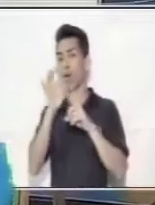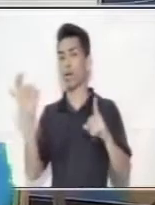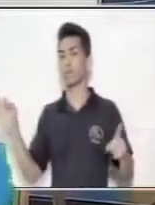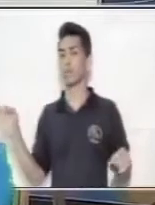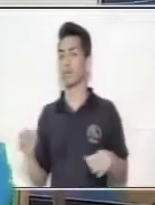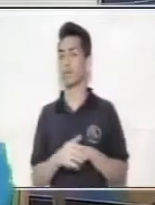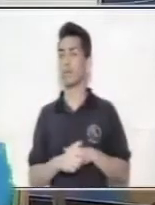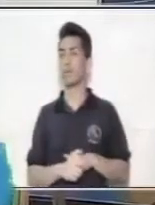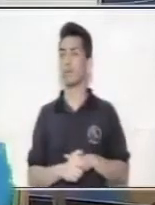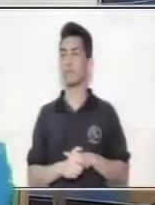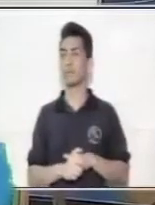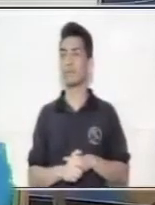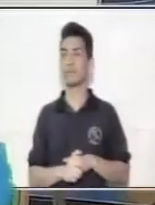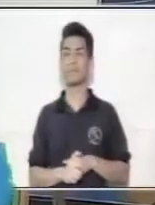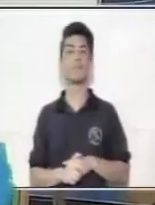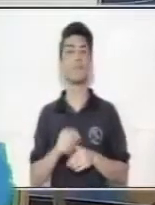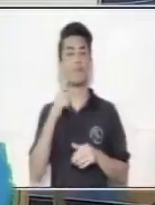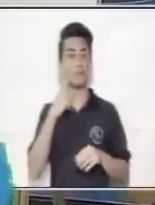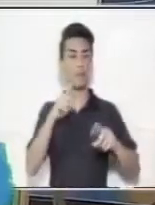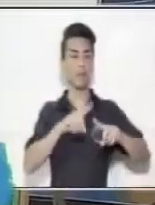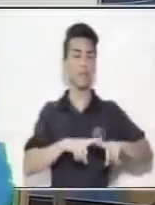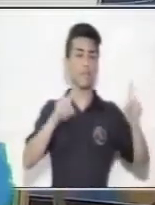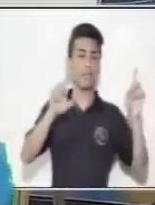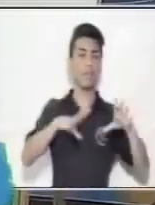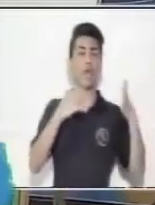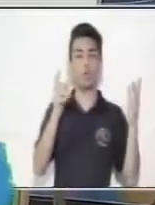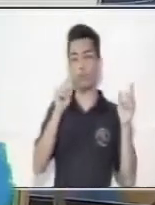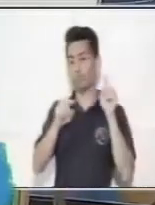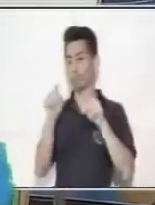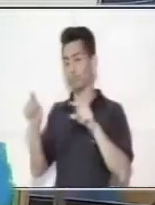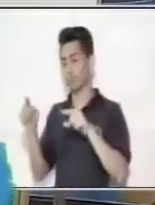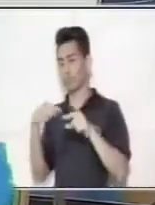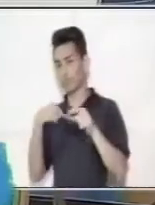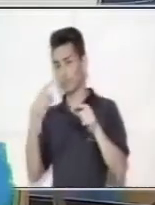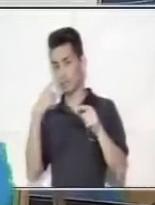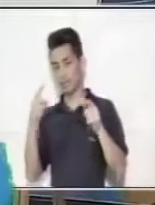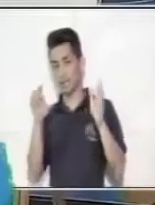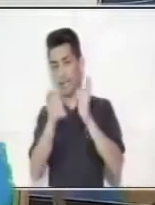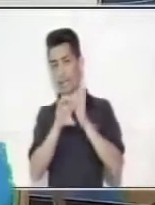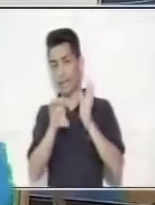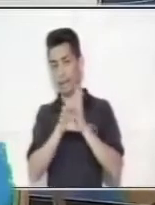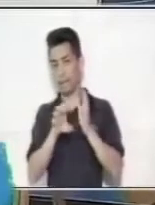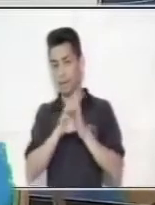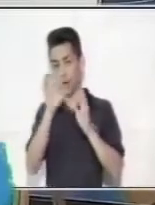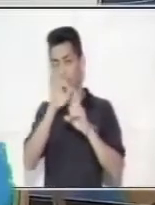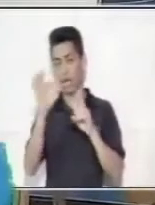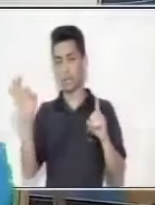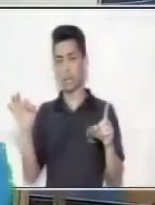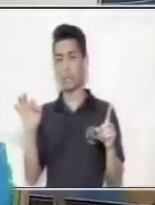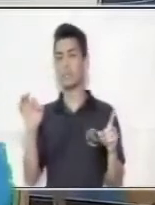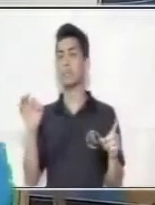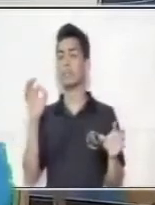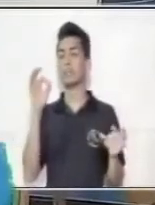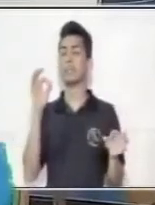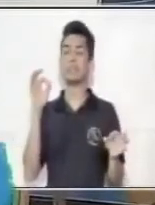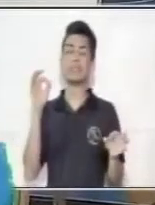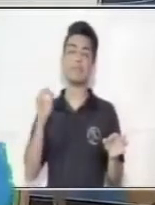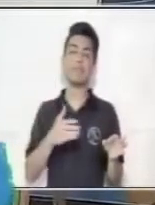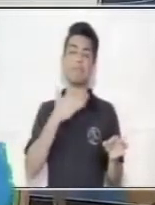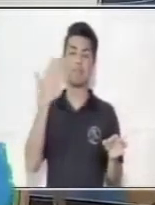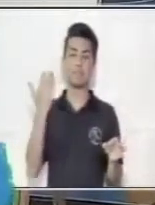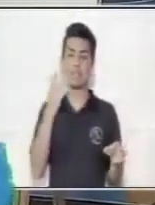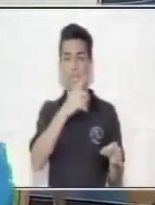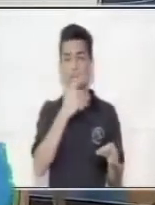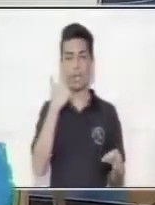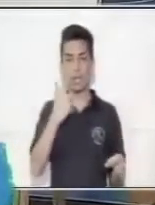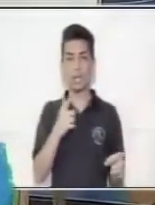compuestas, pero son totalmente diferentes y por lo mismo les traigo algunos ejemplos de las oraciones simples con predicado compuesto